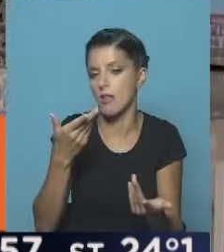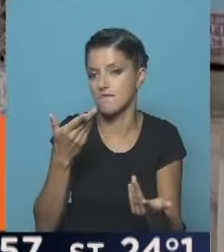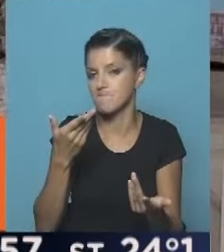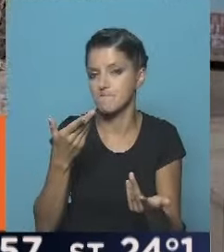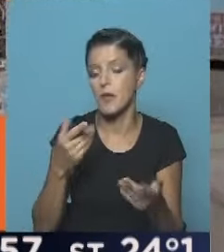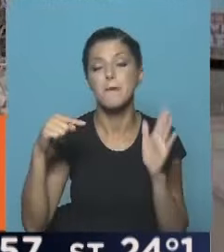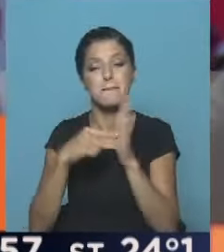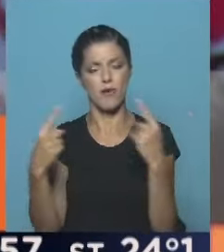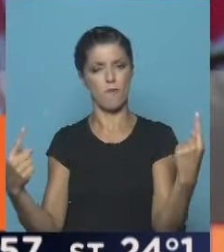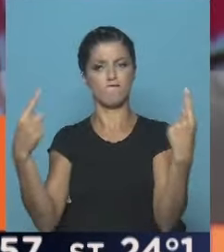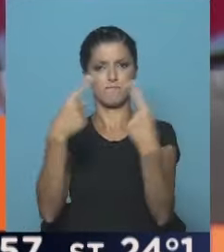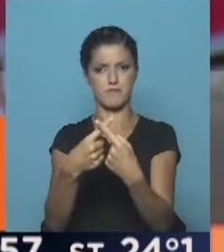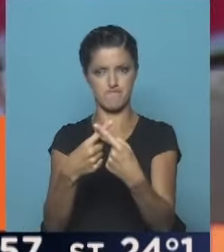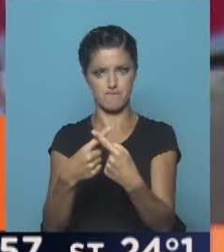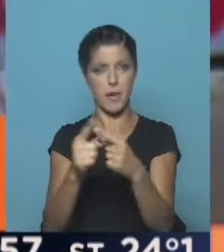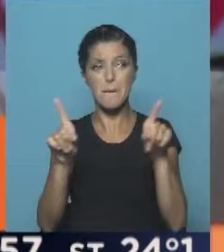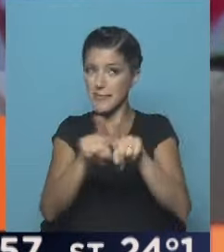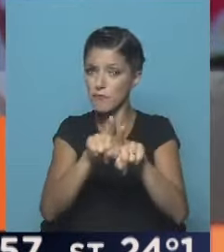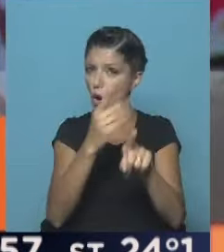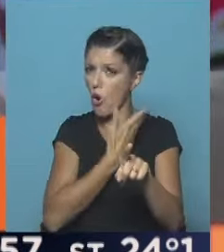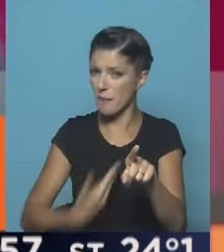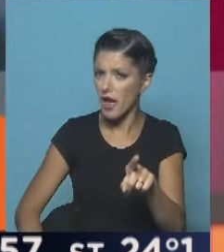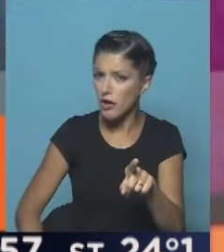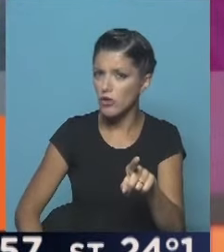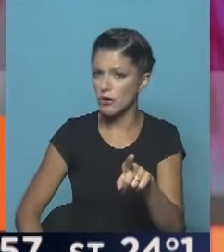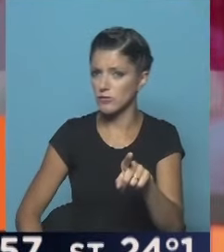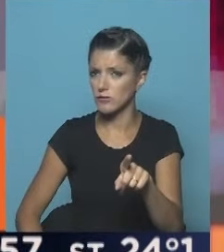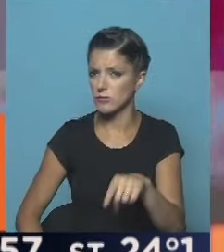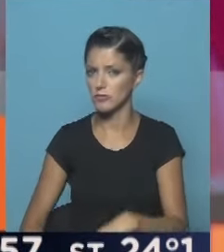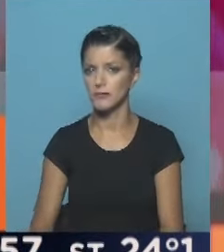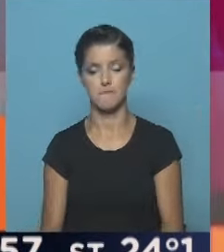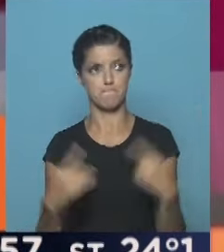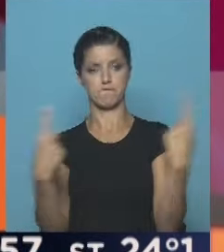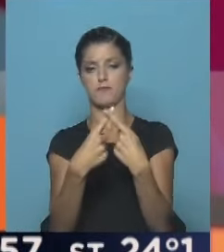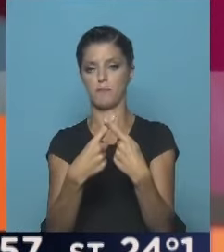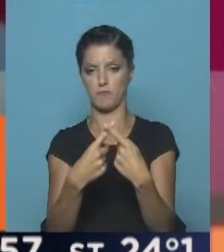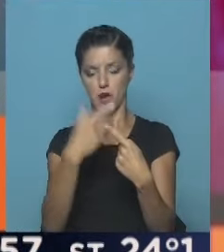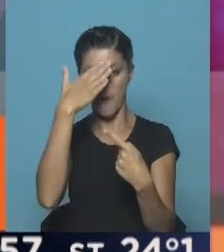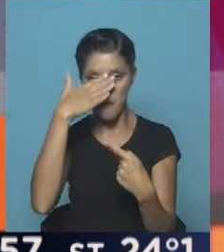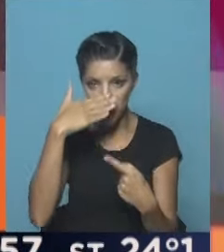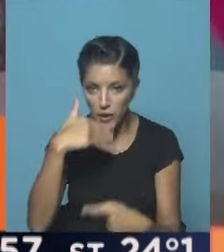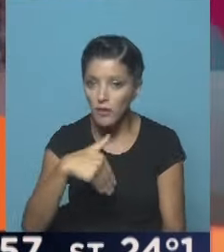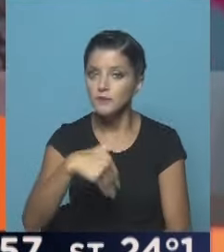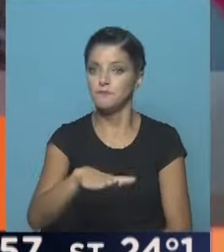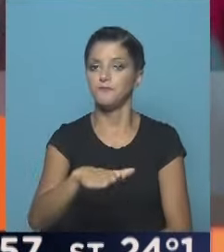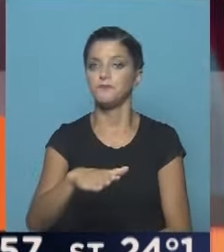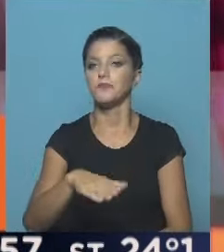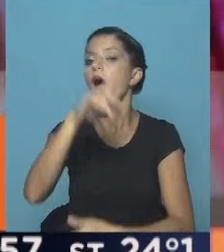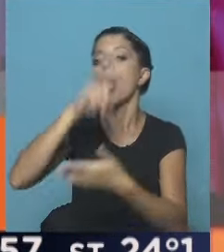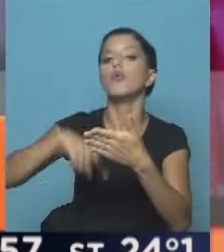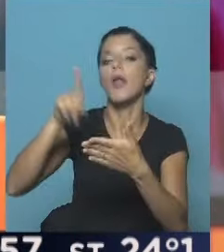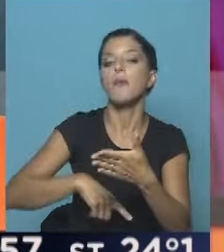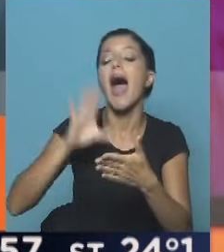una contradicción en el mismo gobierno entre distintas instancias para llegar a la conclusión de que se anulaba parte